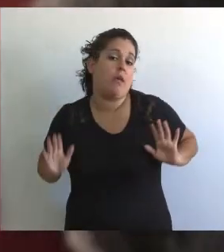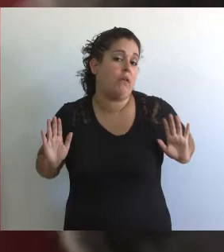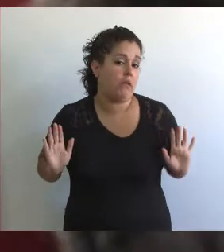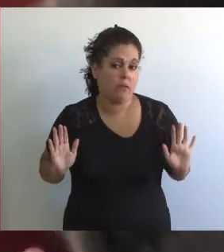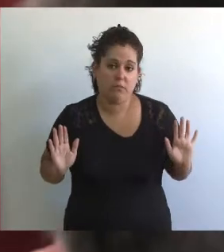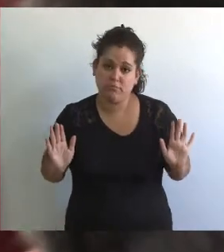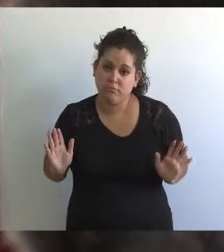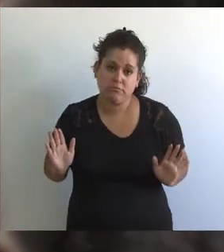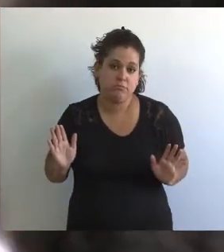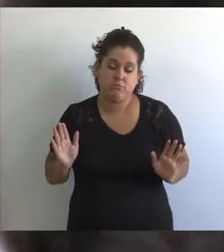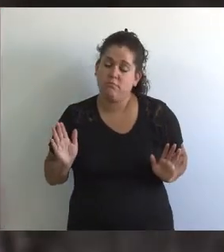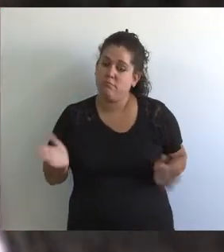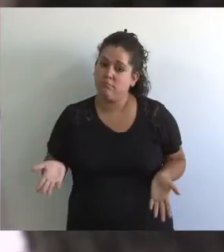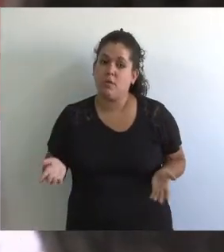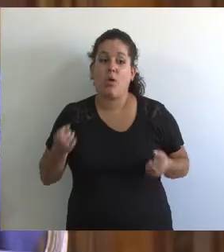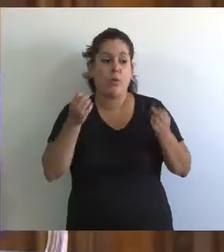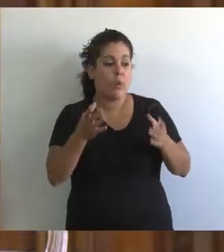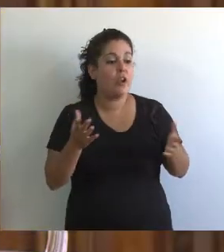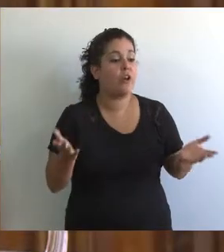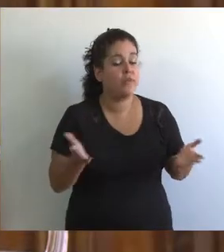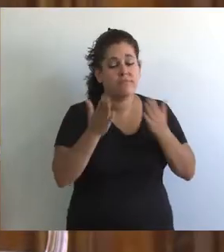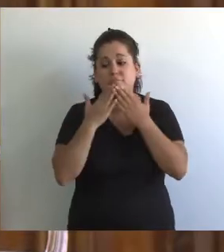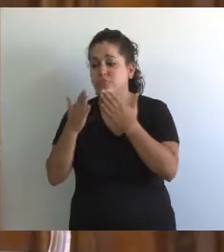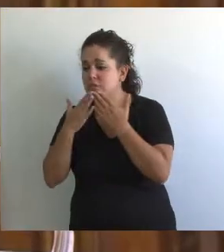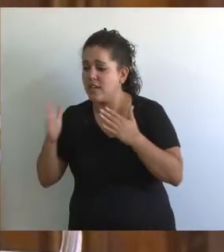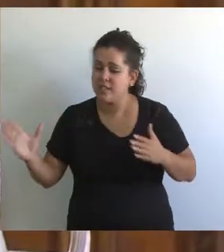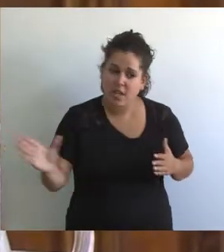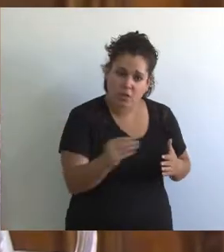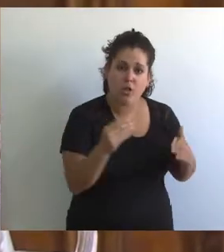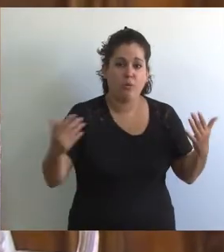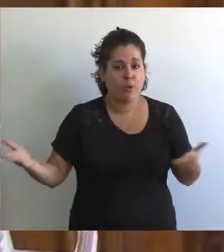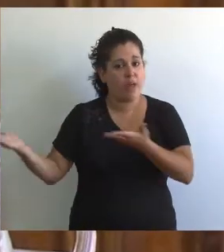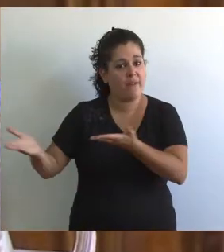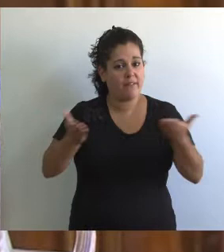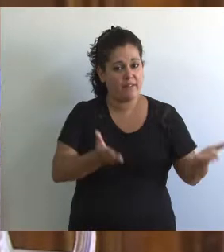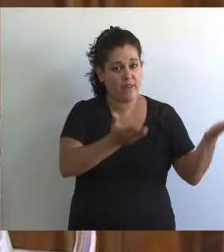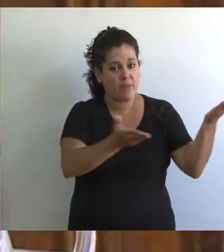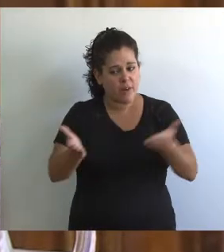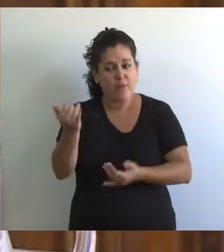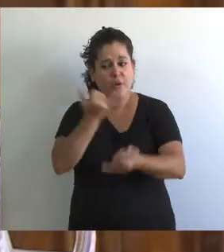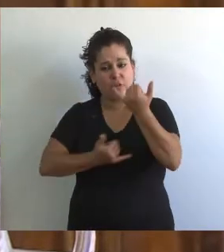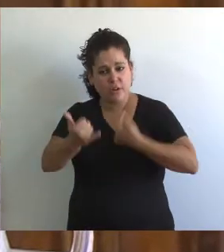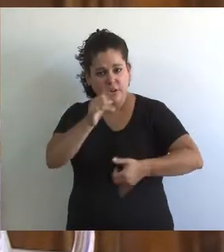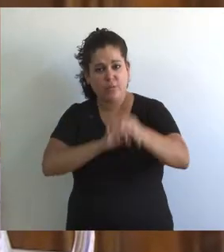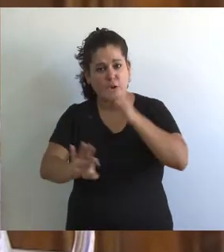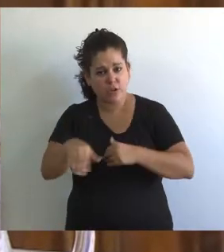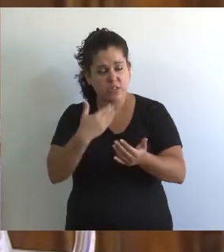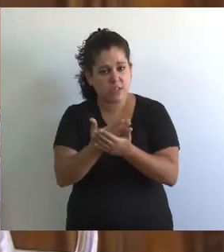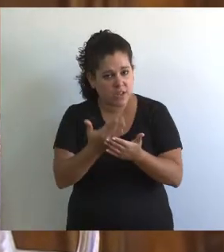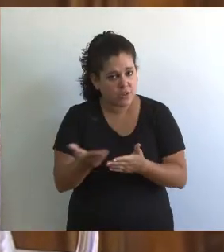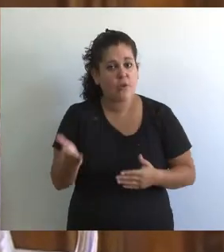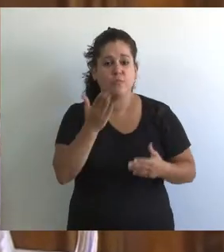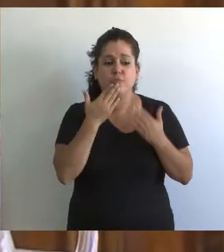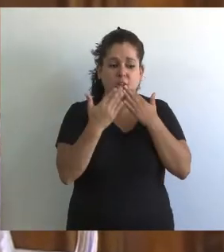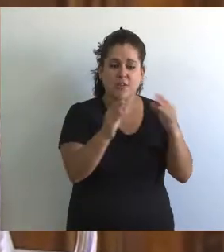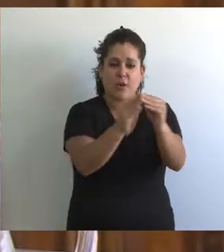ser. ¿por qué no? ¿Por qué no? Por supuesto. ¿Por qué no? Claro. Bueno, señores, a todos muchísimas gracias por habernos contado sus proyectos. A los colegas,